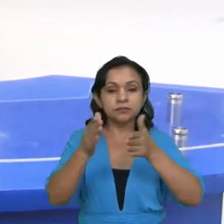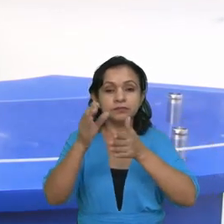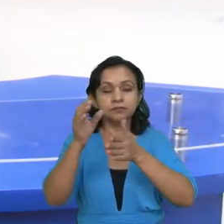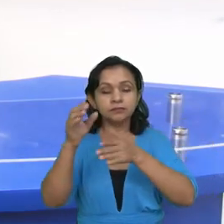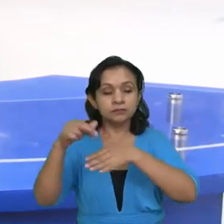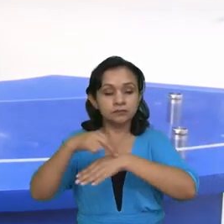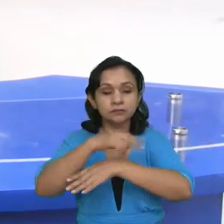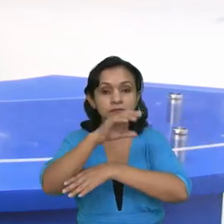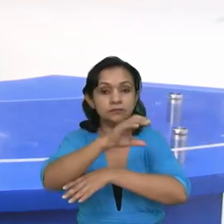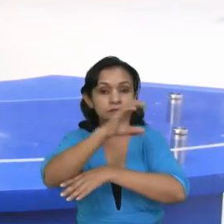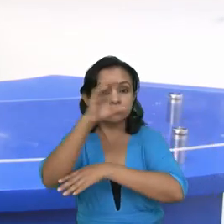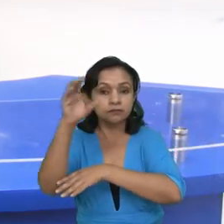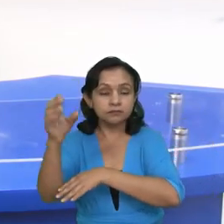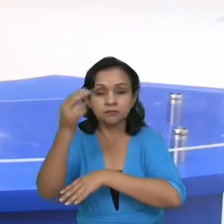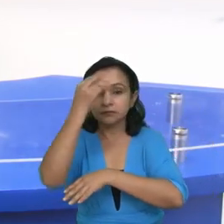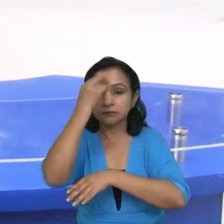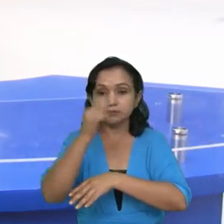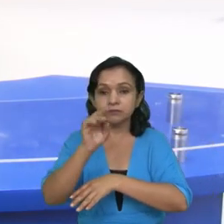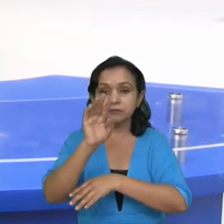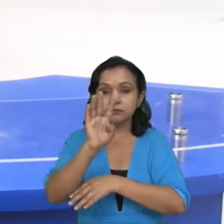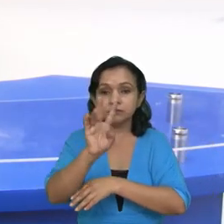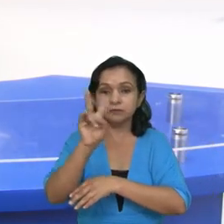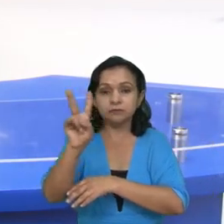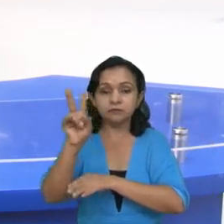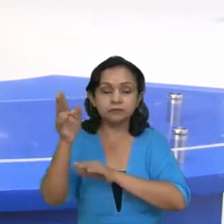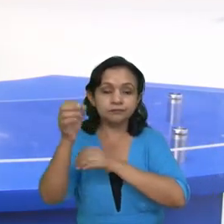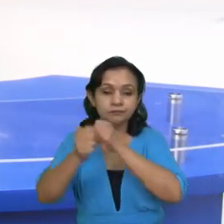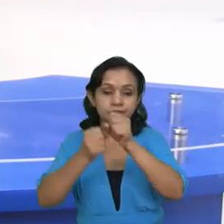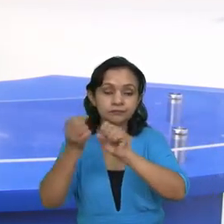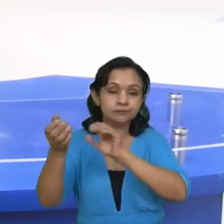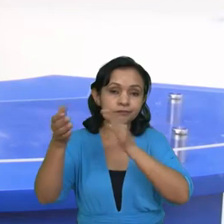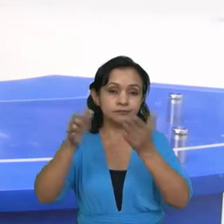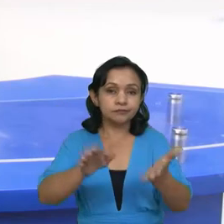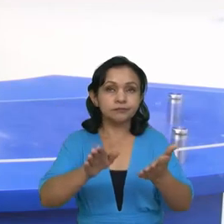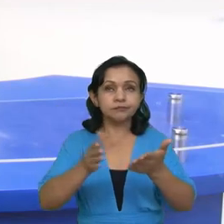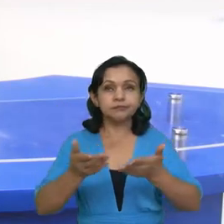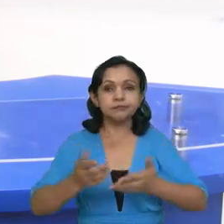donde se homenajeó a 42 años de su muerte